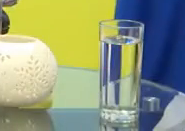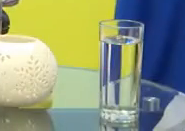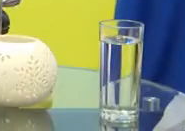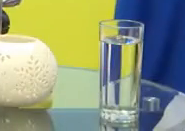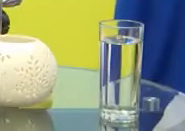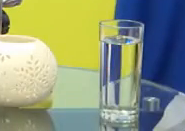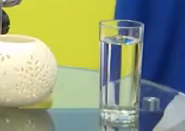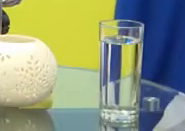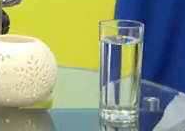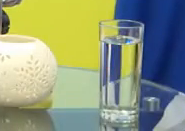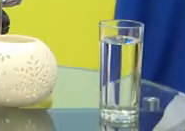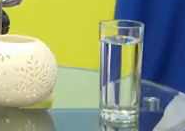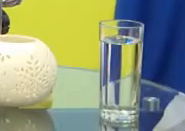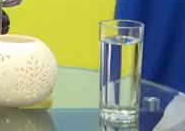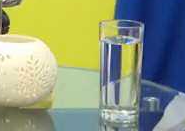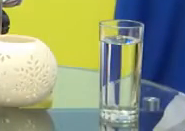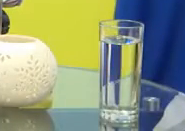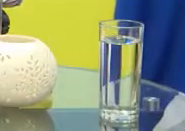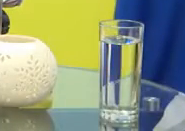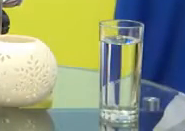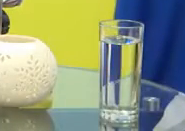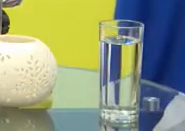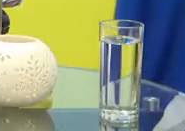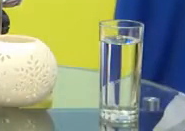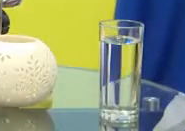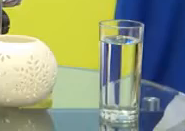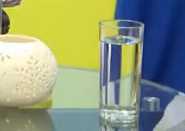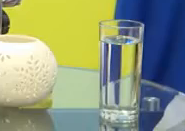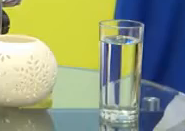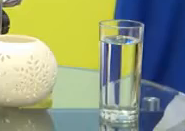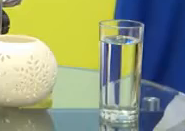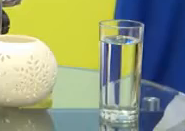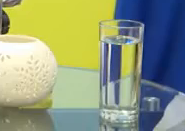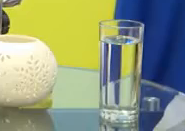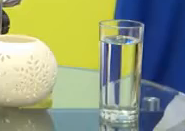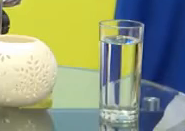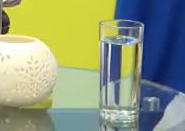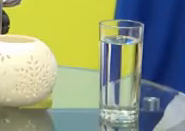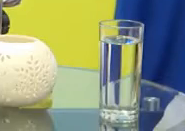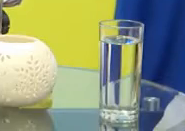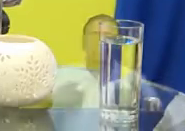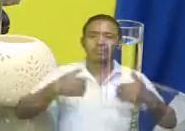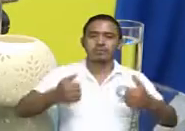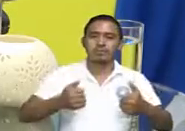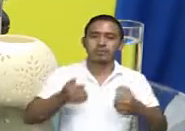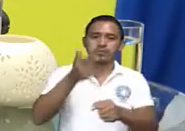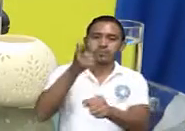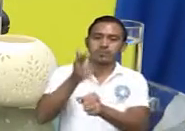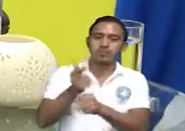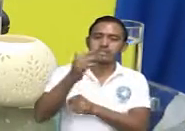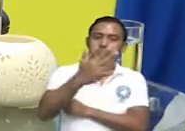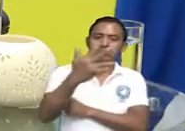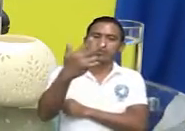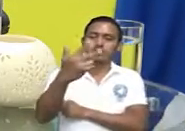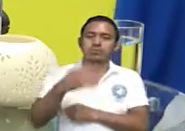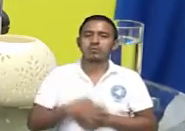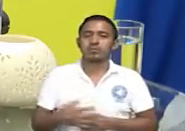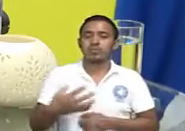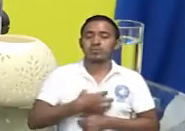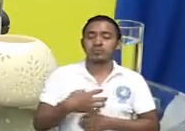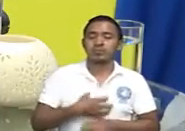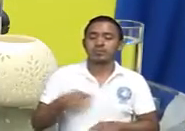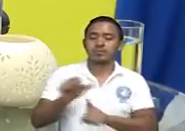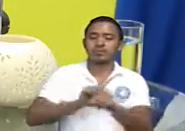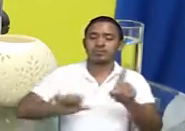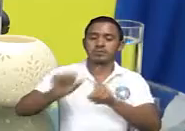Estamos de regreso, amigos televidentes, en su gustado programa Prevenir de Salud a través de la frecuencia del canal 98, el canal parlamentario y el canal